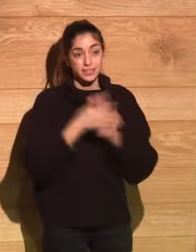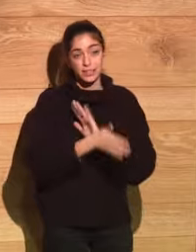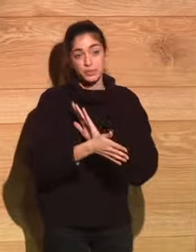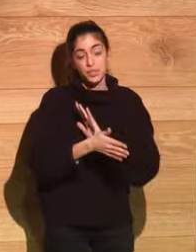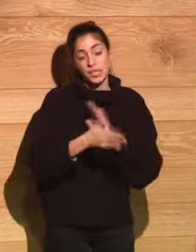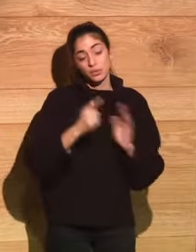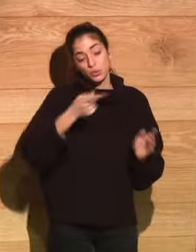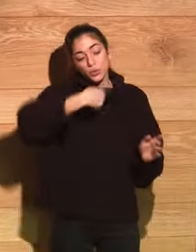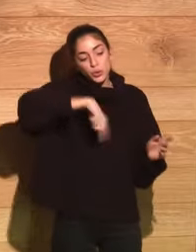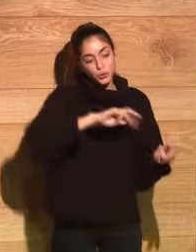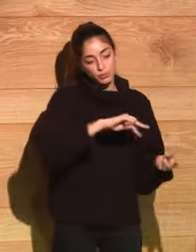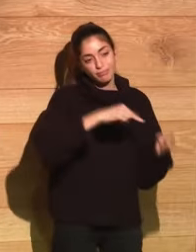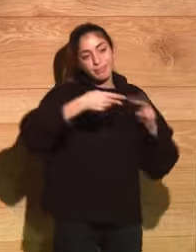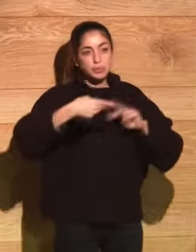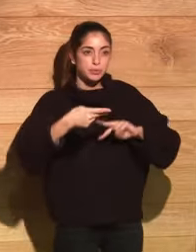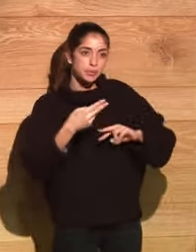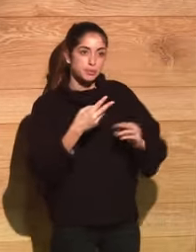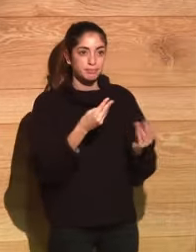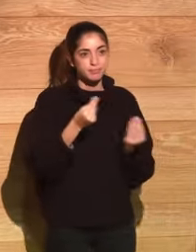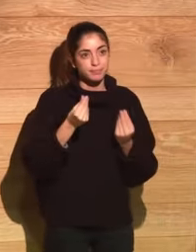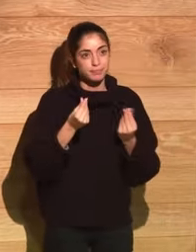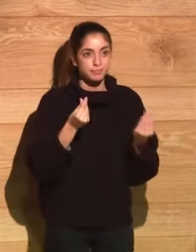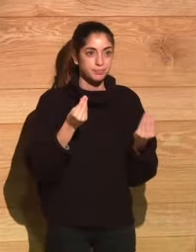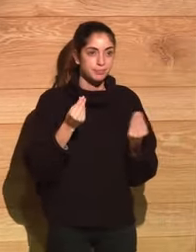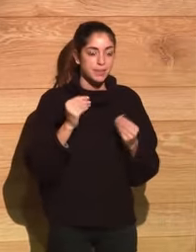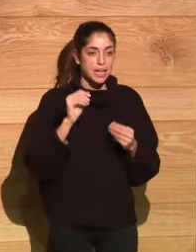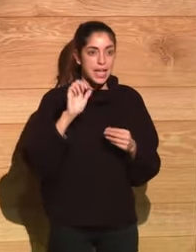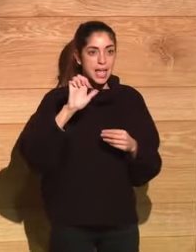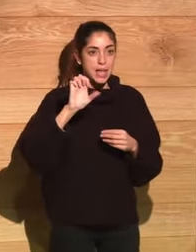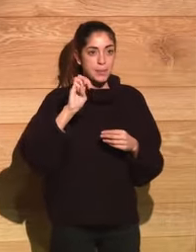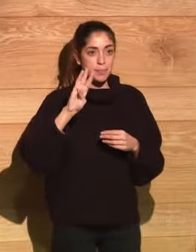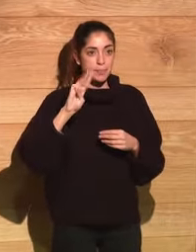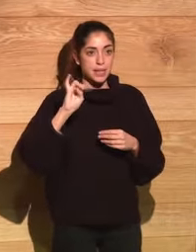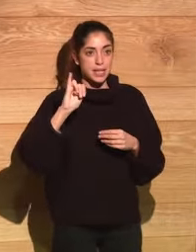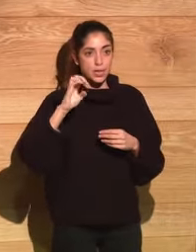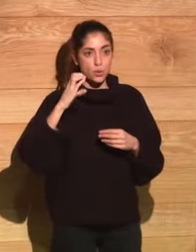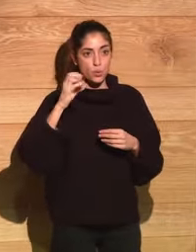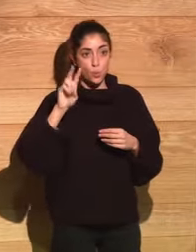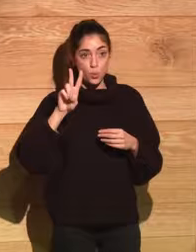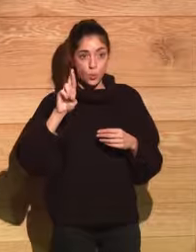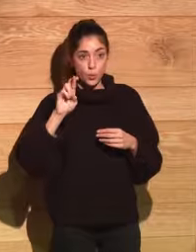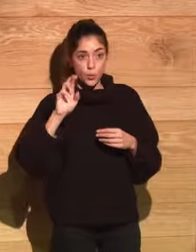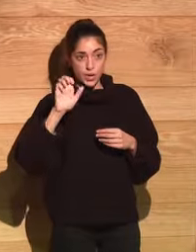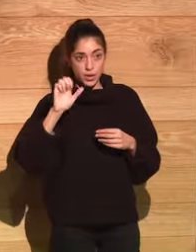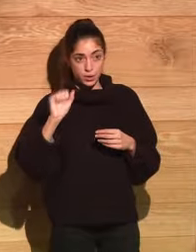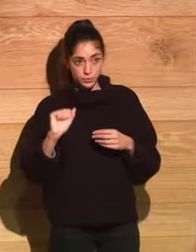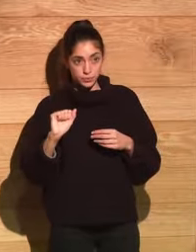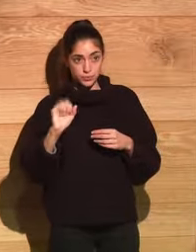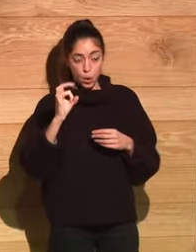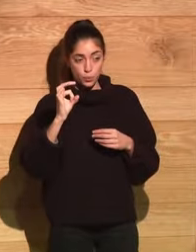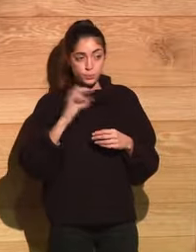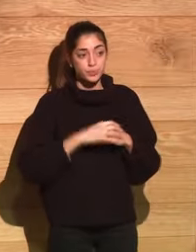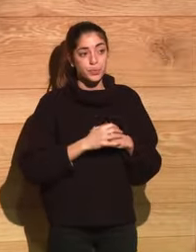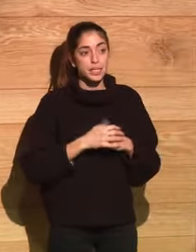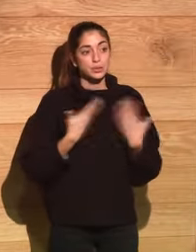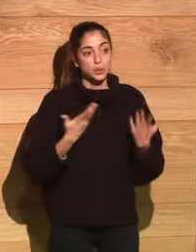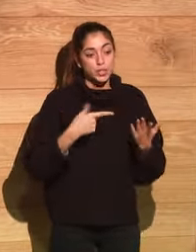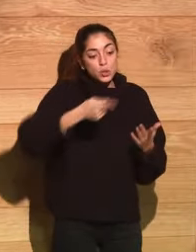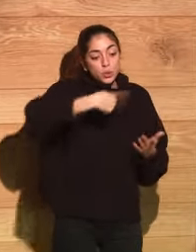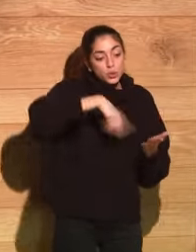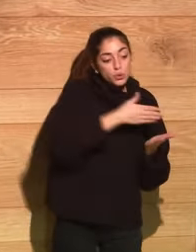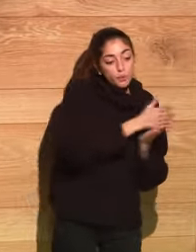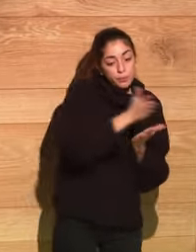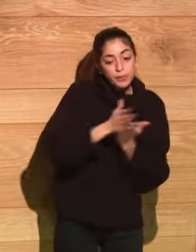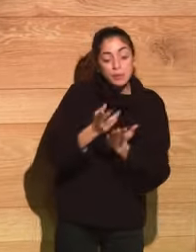Nosotros traducimos así como epicúreo es... O sea, aquí tenemos muy pocas variantes y todas